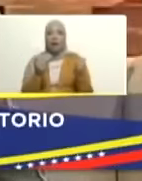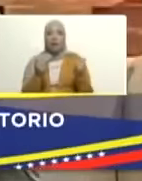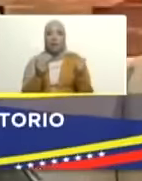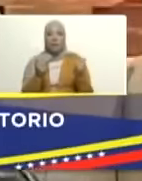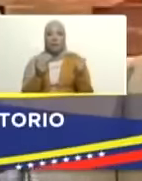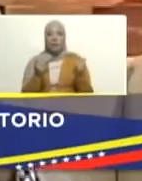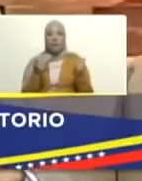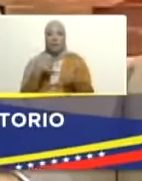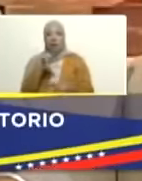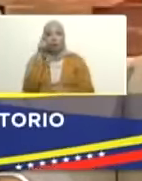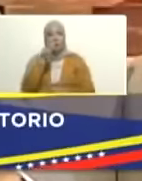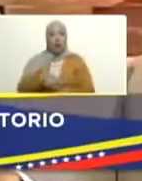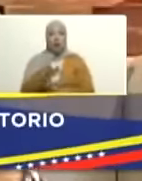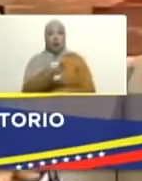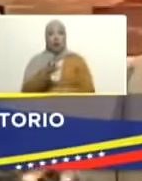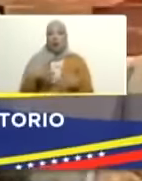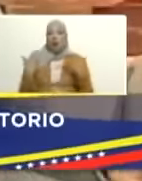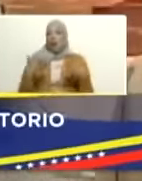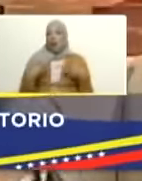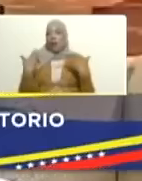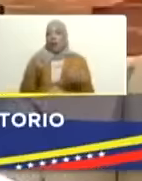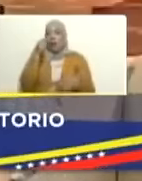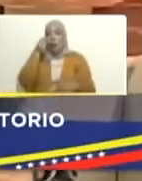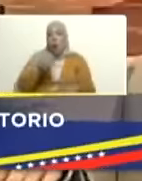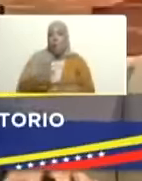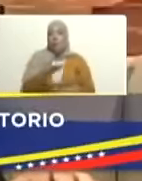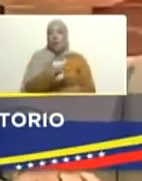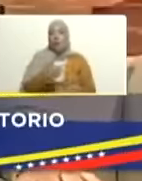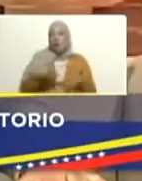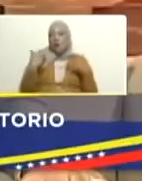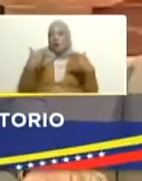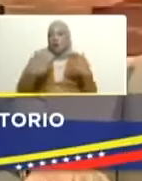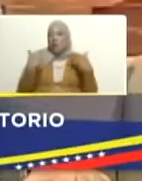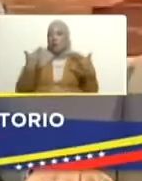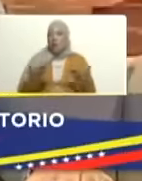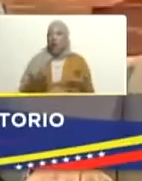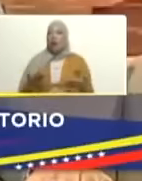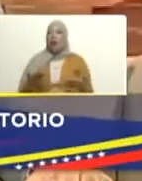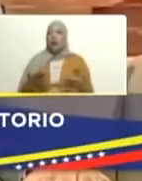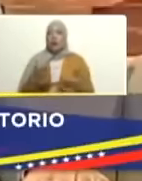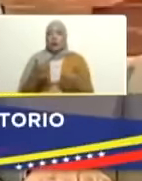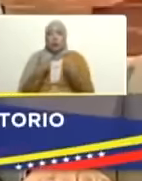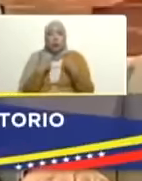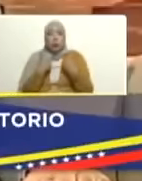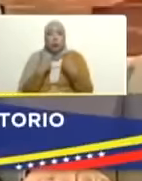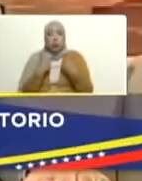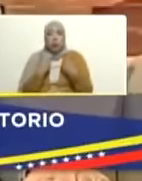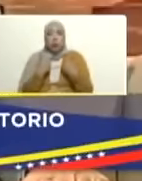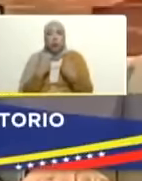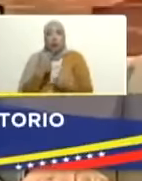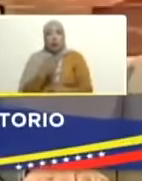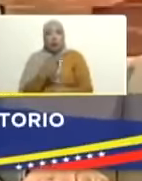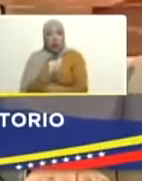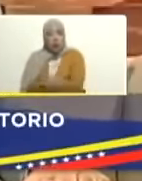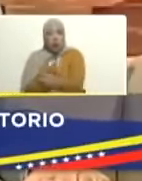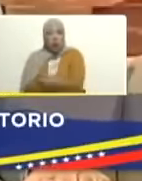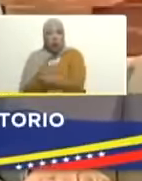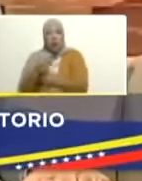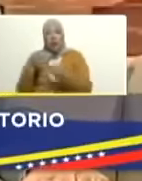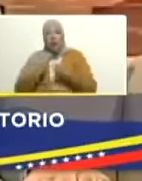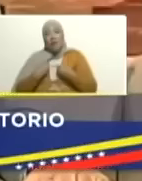pueblo rumbero, nuestro pueblo, un pueblo rumbero. Una de las cosas que más sufren nuestros hermanos que